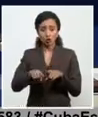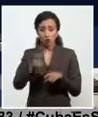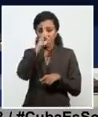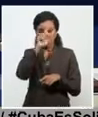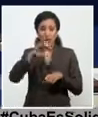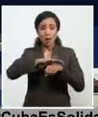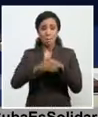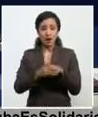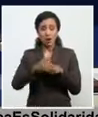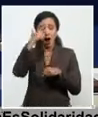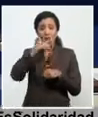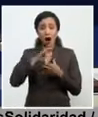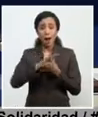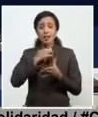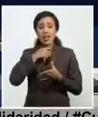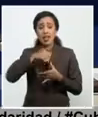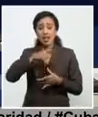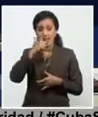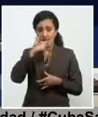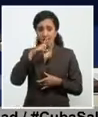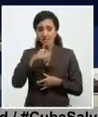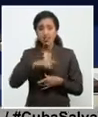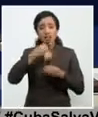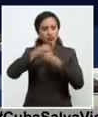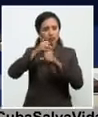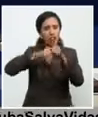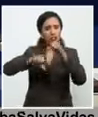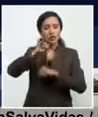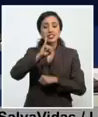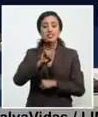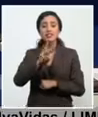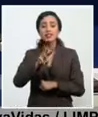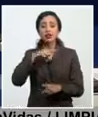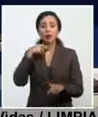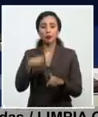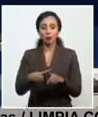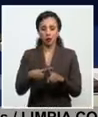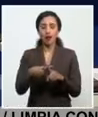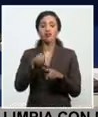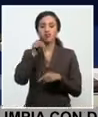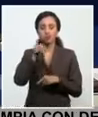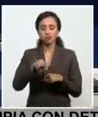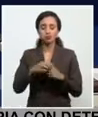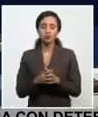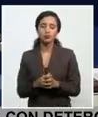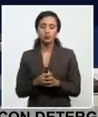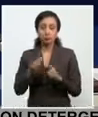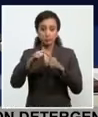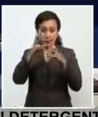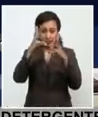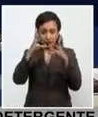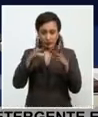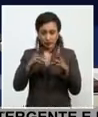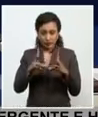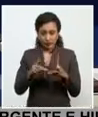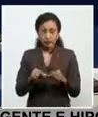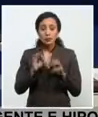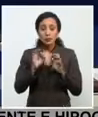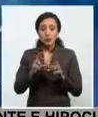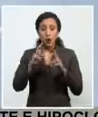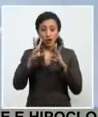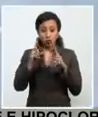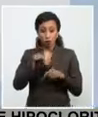su Laboratorio de Biología Molecular, 63 muestras. Como resultado del estudio de estas